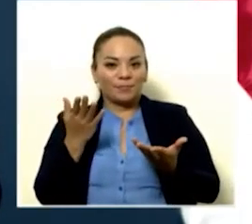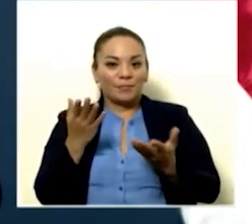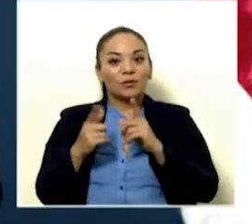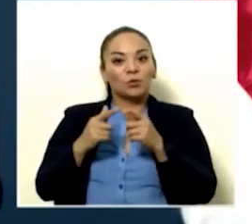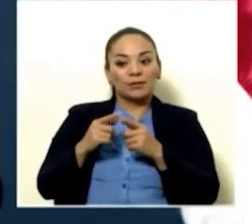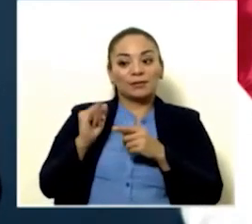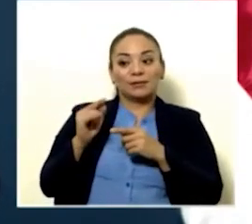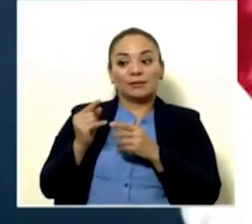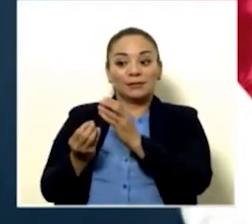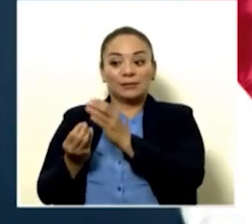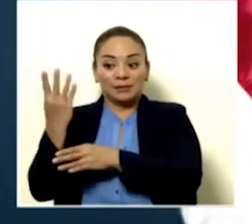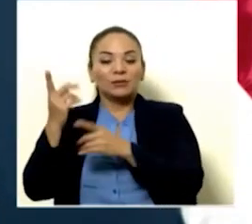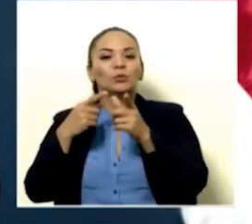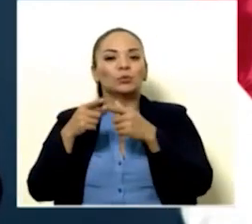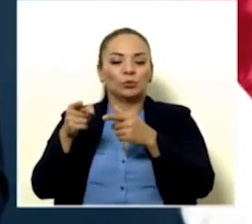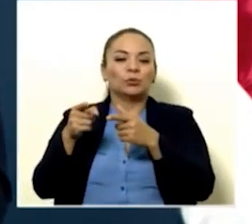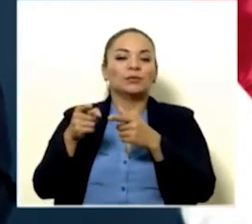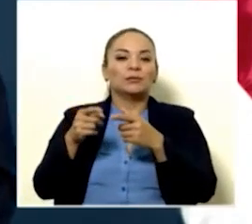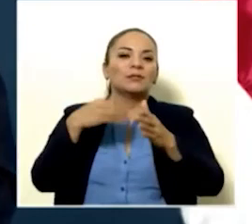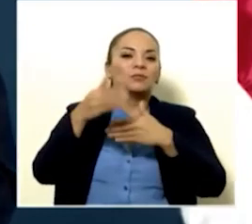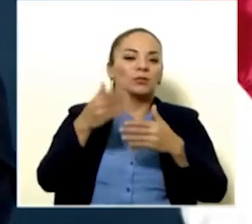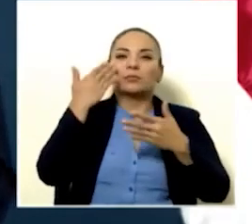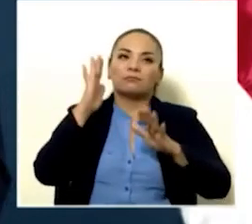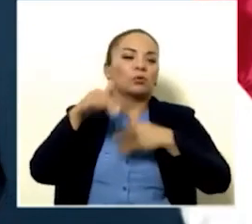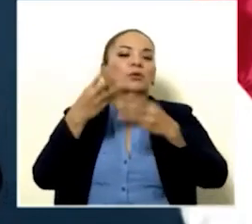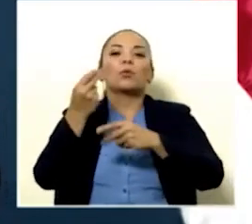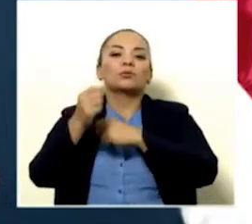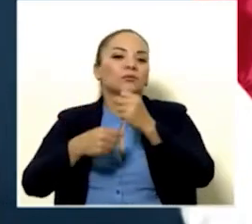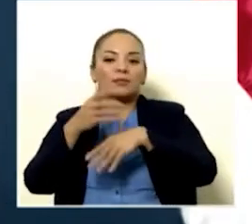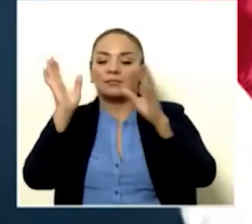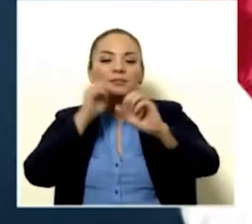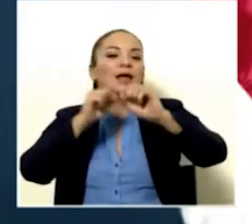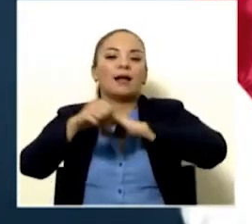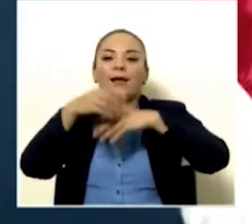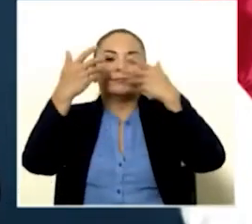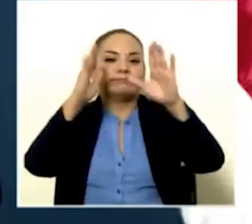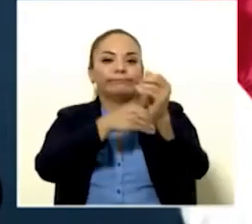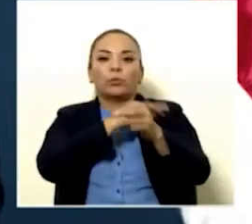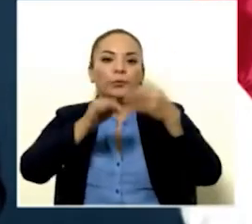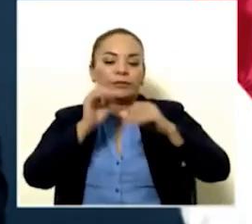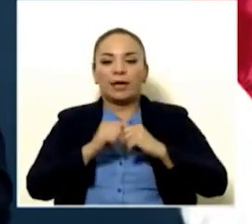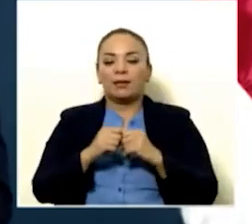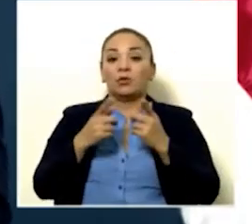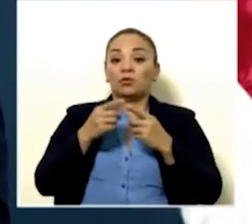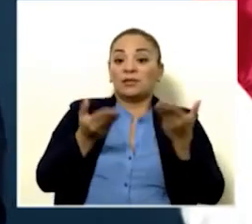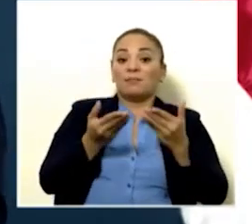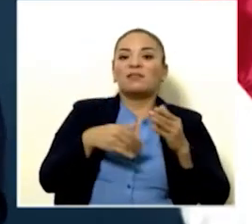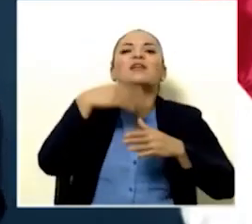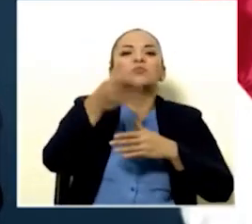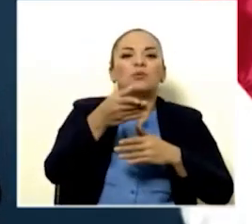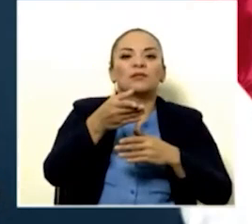ahí, aunque el proceso se lleve no sé cuántos años, o a la sala X, de ahí esta gente está